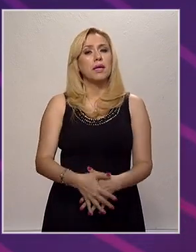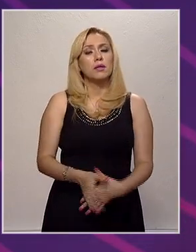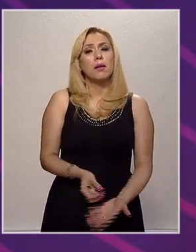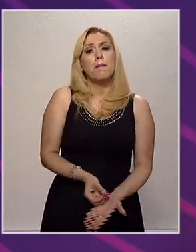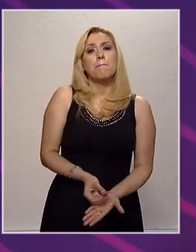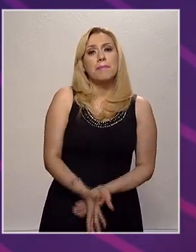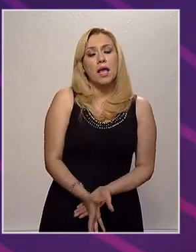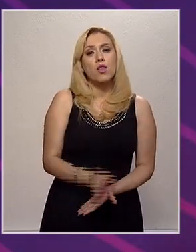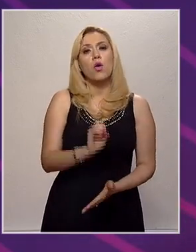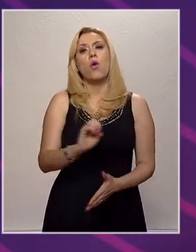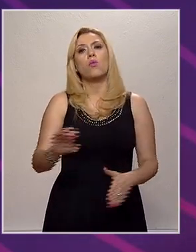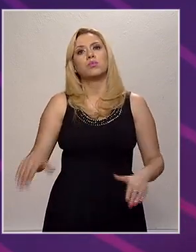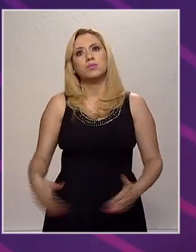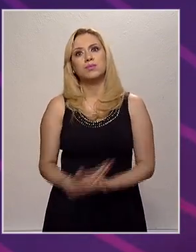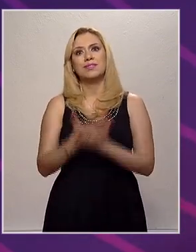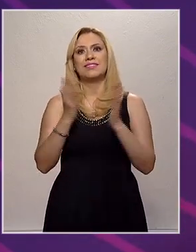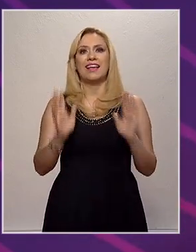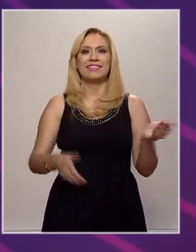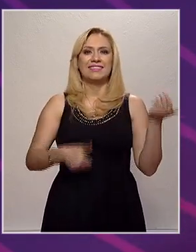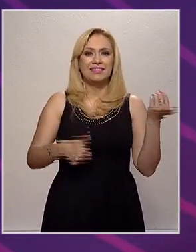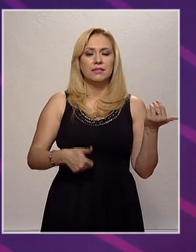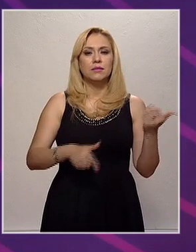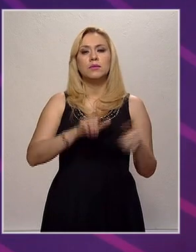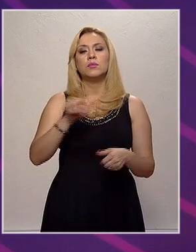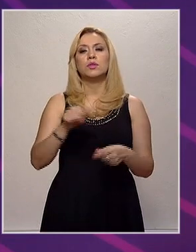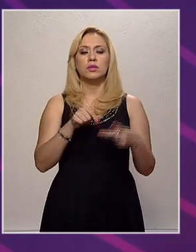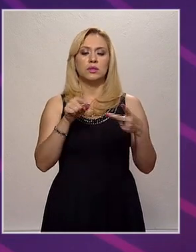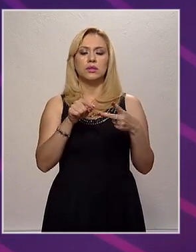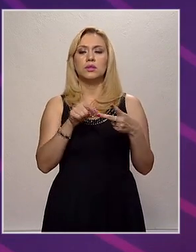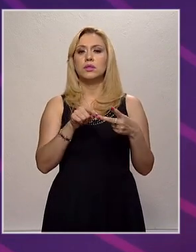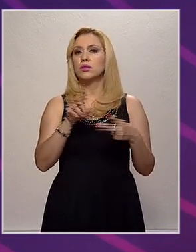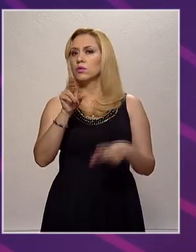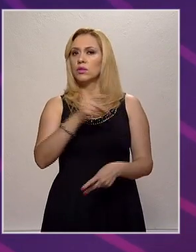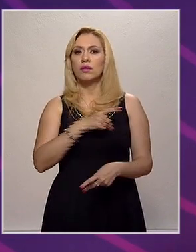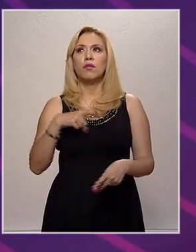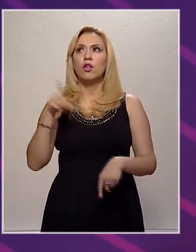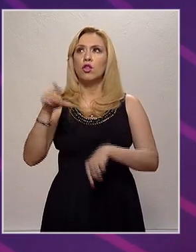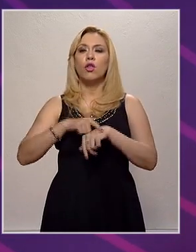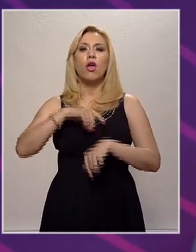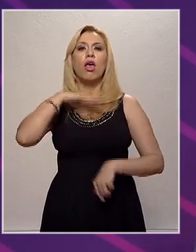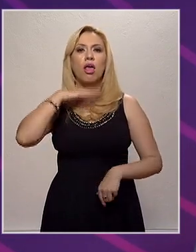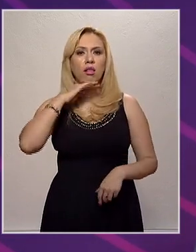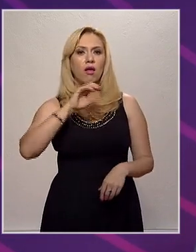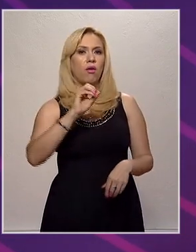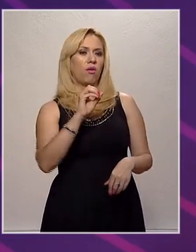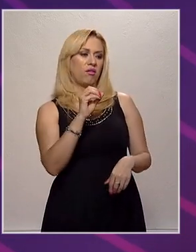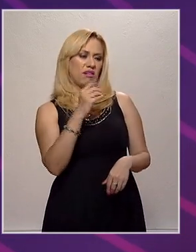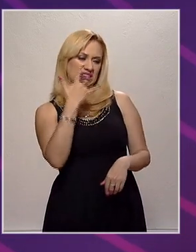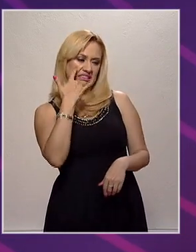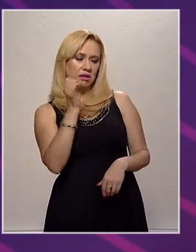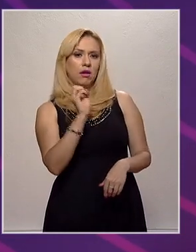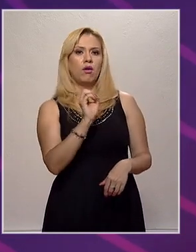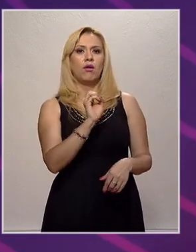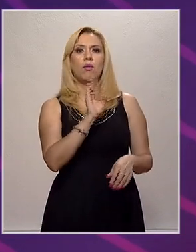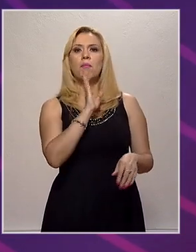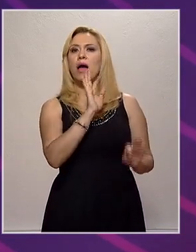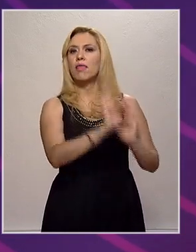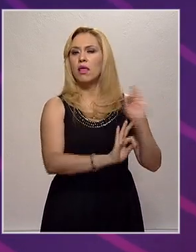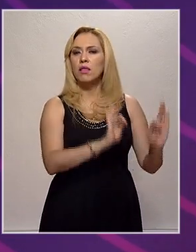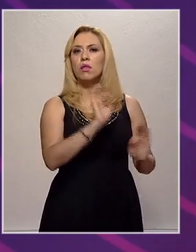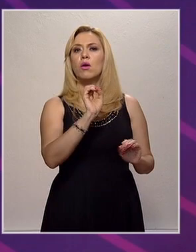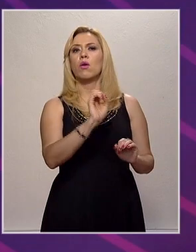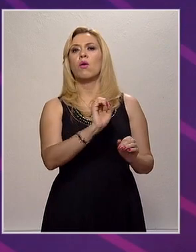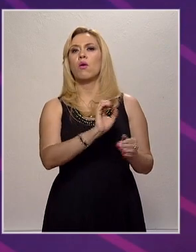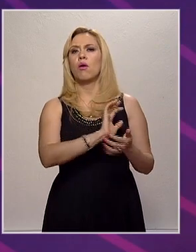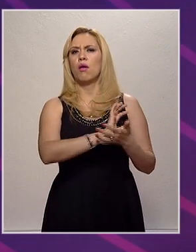en el puerperio. Segundo, derechos de las mujeres a estar libres de cualquier forma de negligencia, juzgamiento, maltrato, discriminación y vejación en la